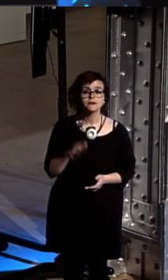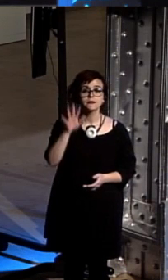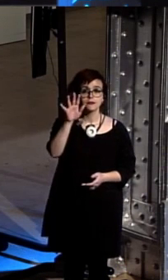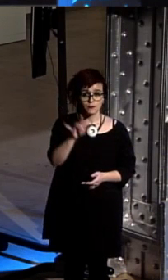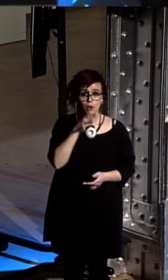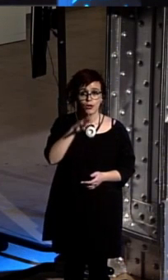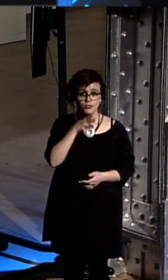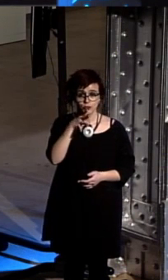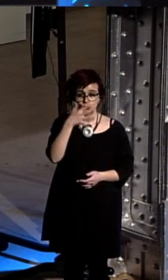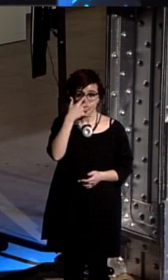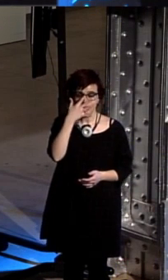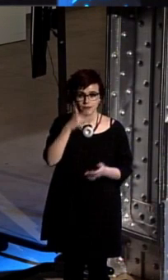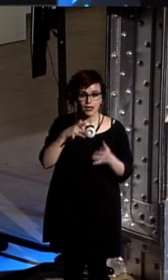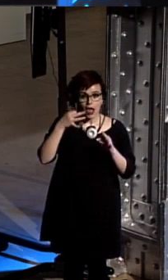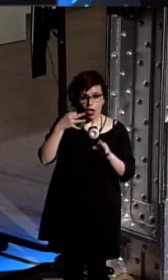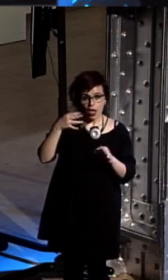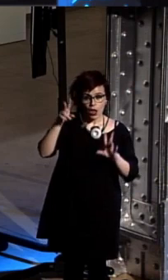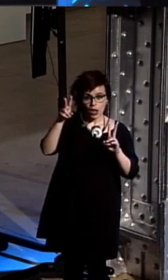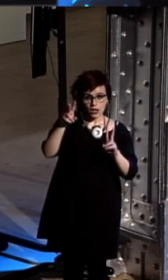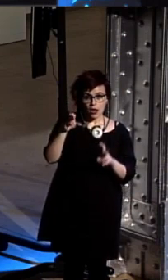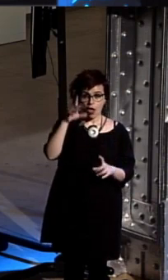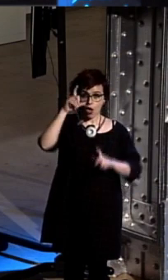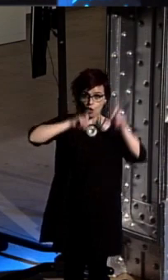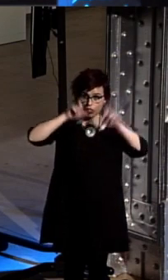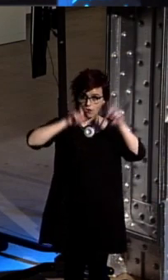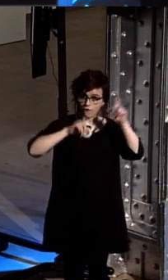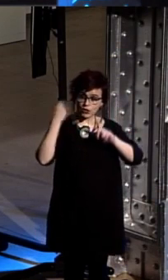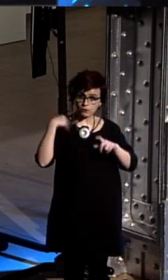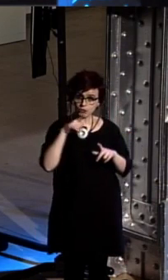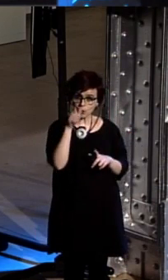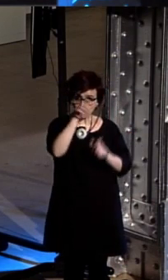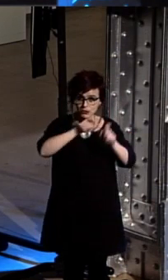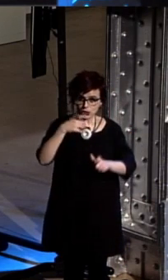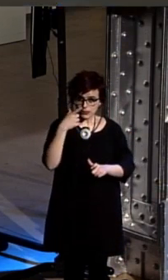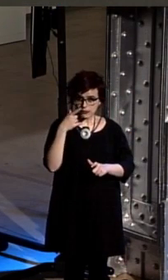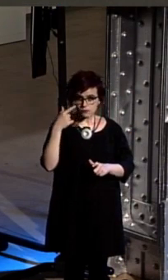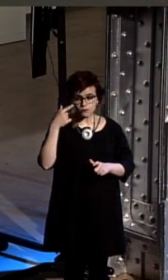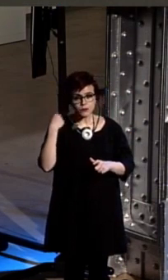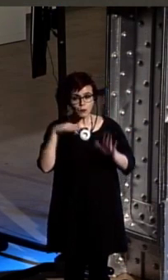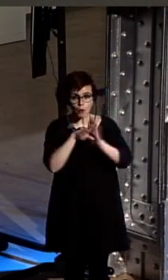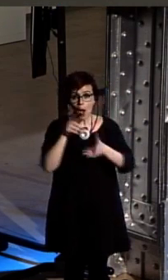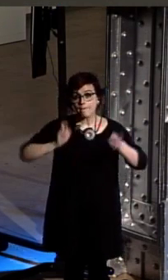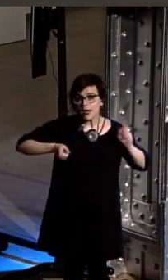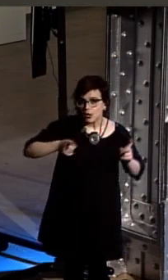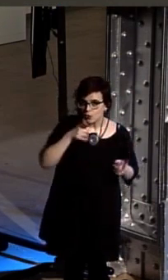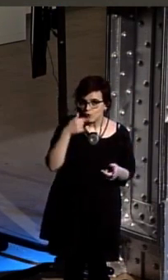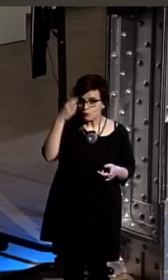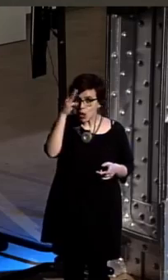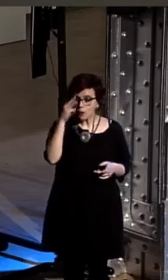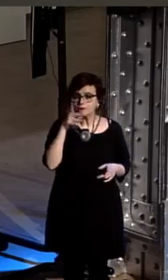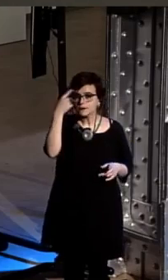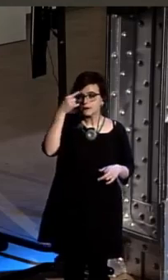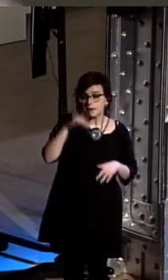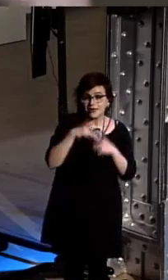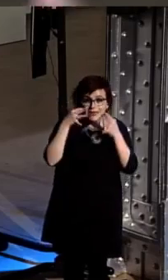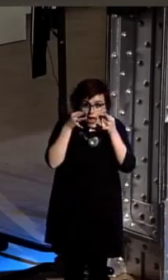Y por eso la codificación facial del público fue tan controvertida en México, porque si la gente sabe que están